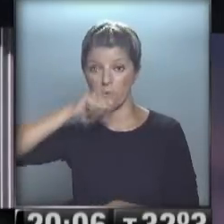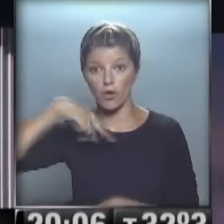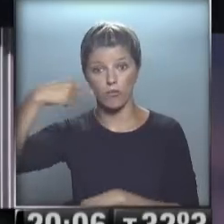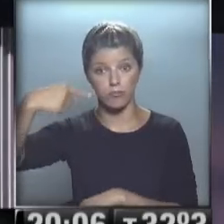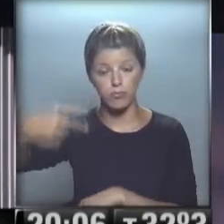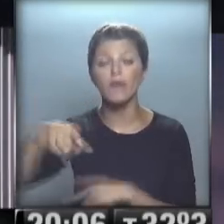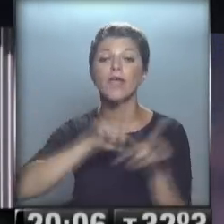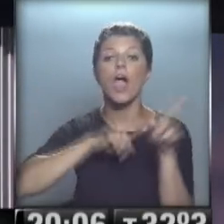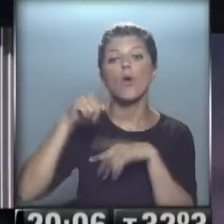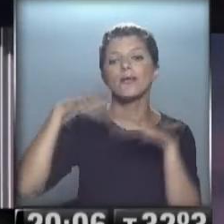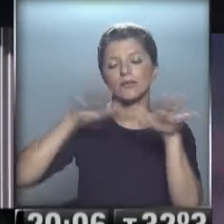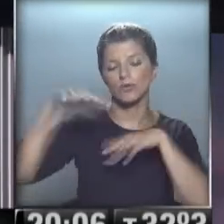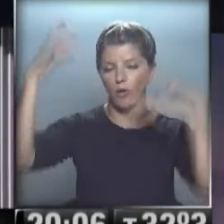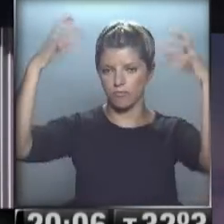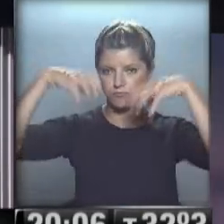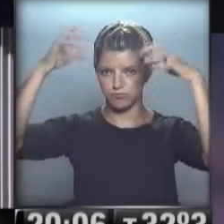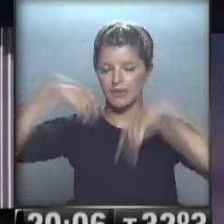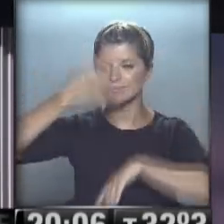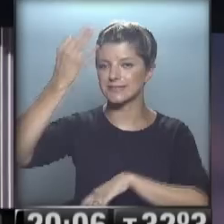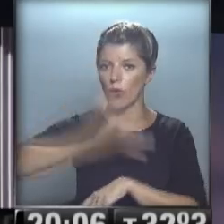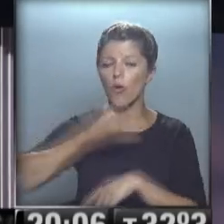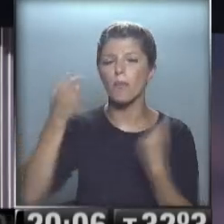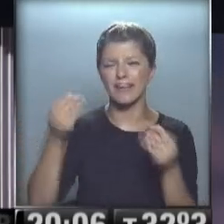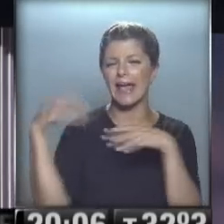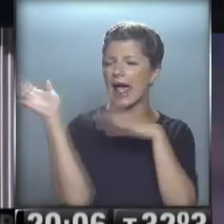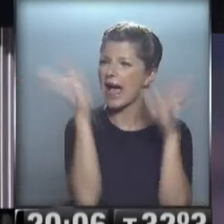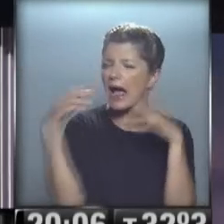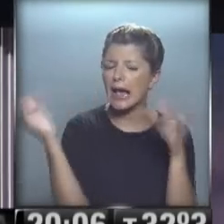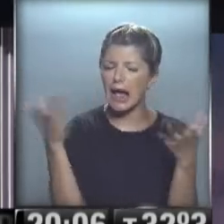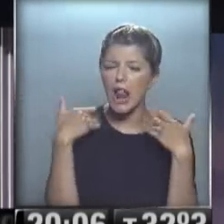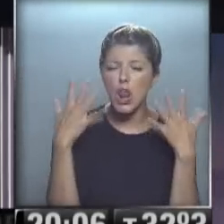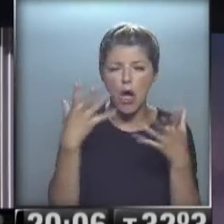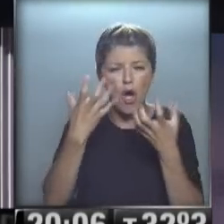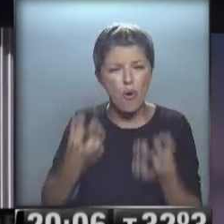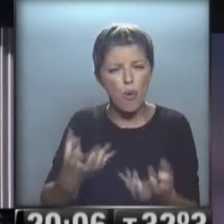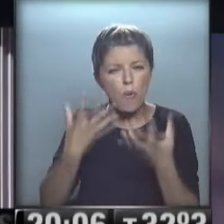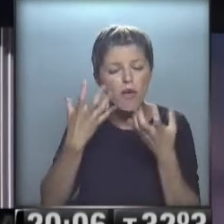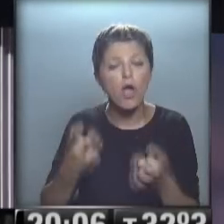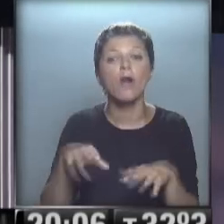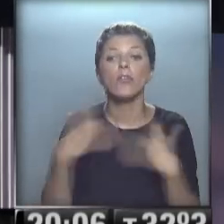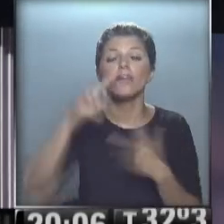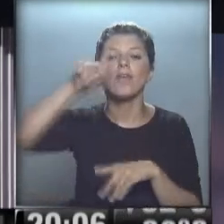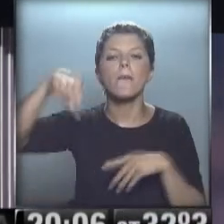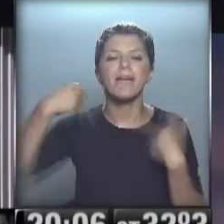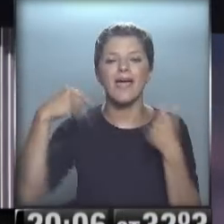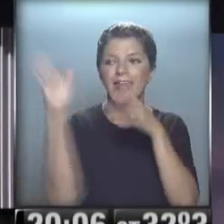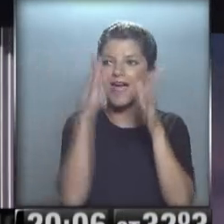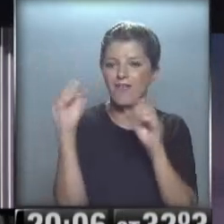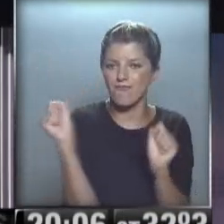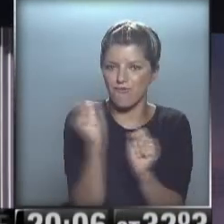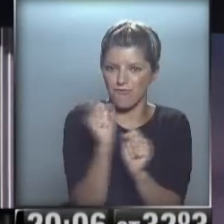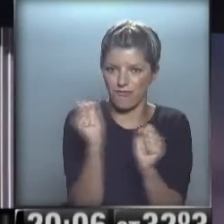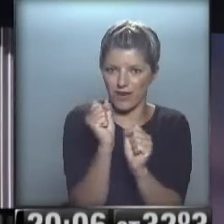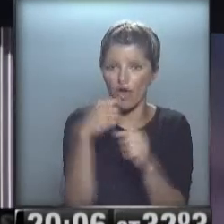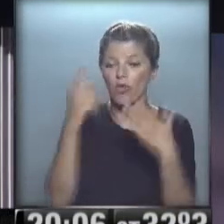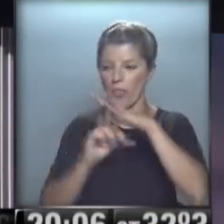día se van a registrar algunos chaparrones, porque ya está más aire calurosa, bastante húmeda, ya comenzará a acercarse aire un poquito más frío desde la